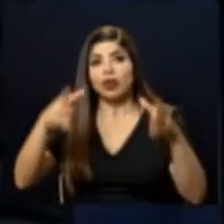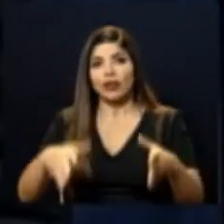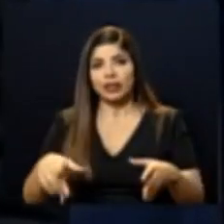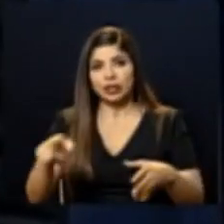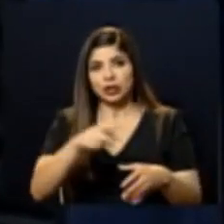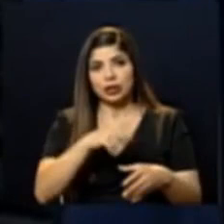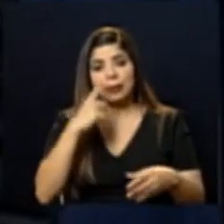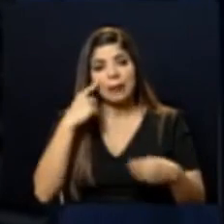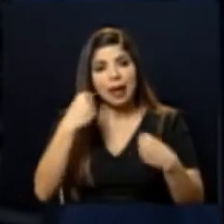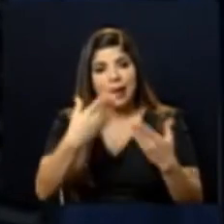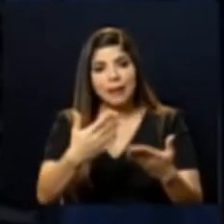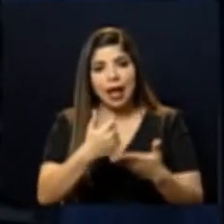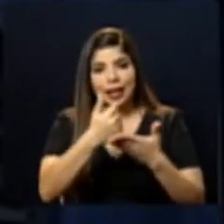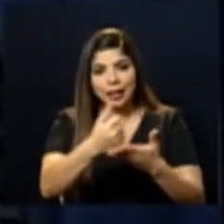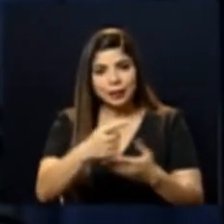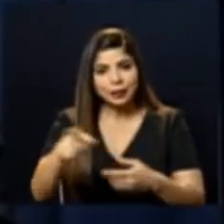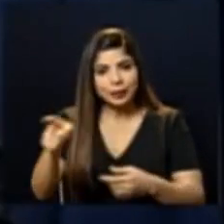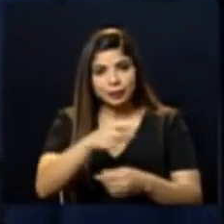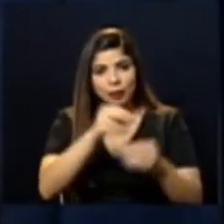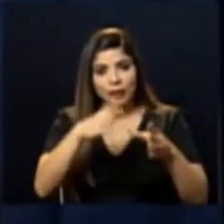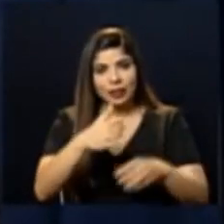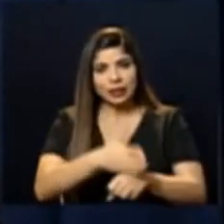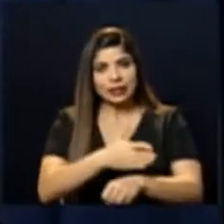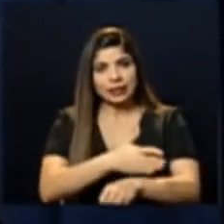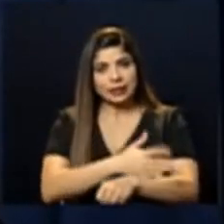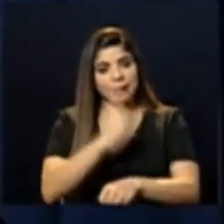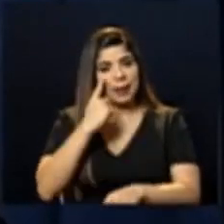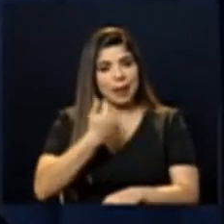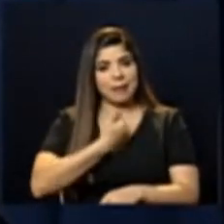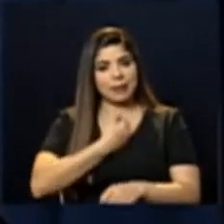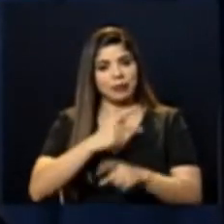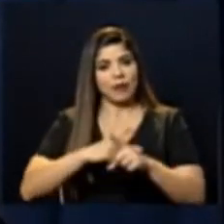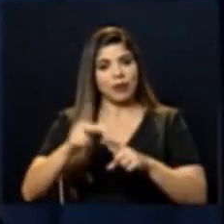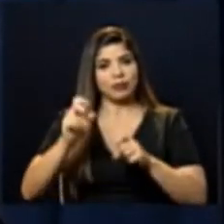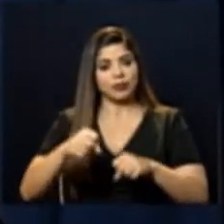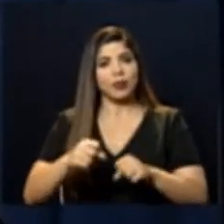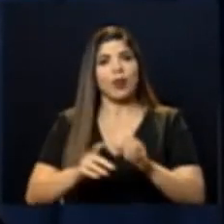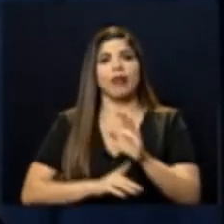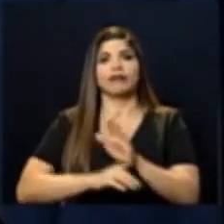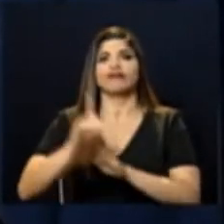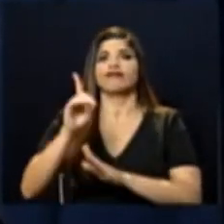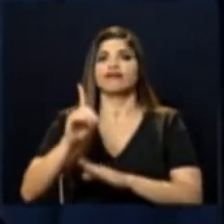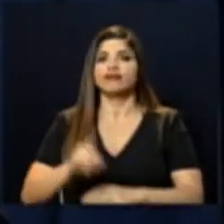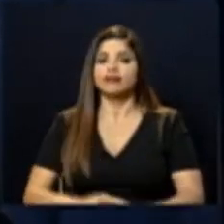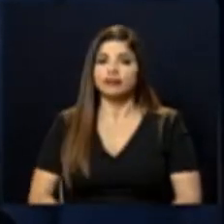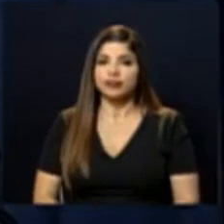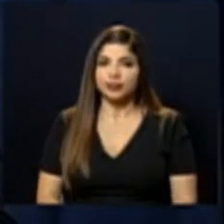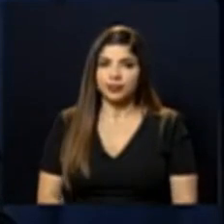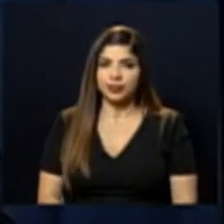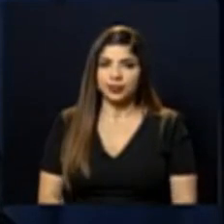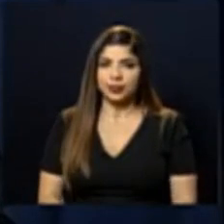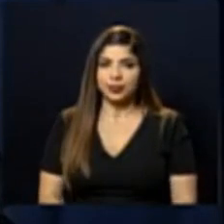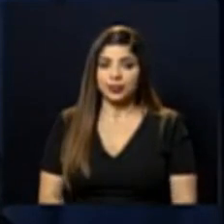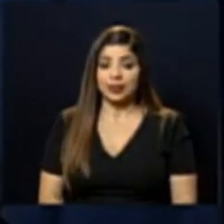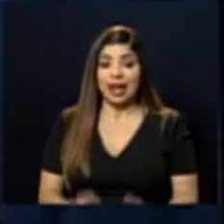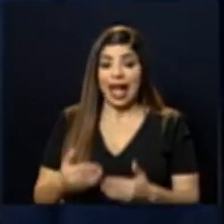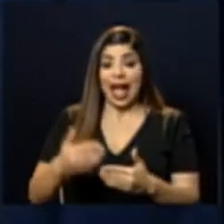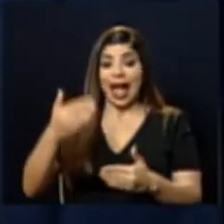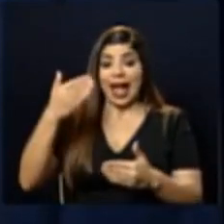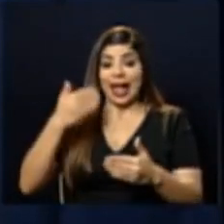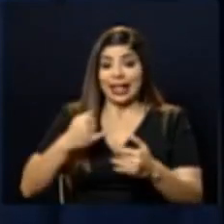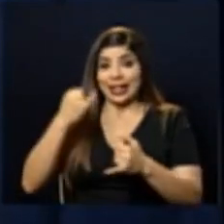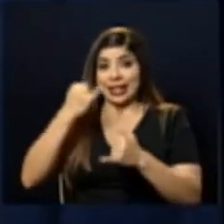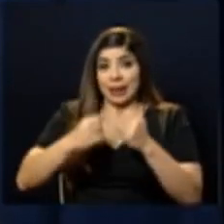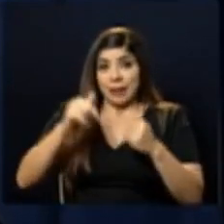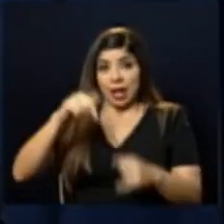ofreciendo planes de mejora para su desarrollo profesional. antes de que finalice